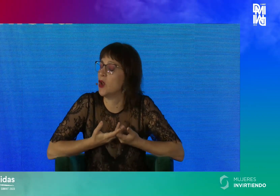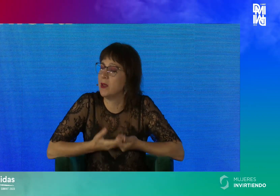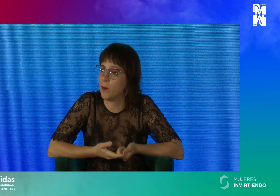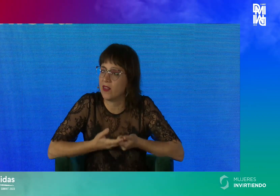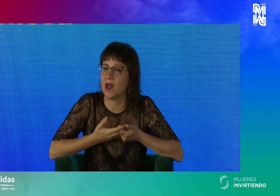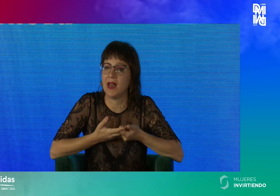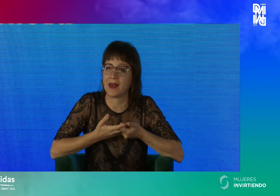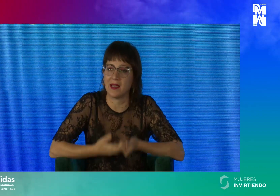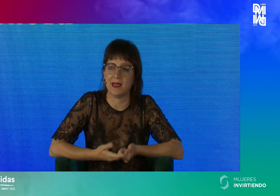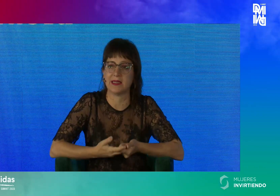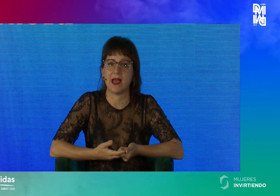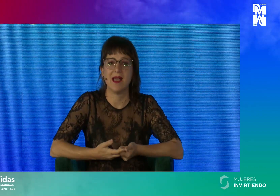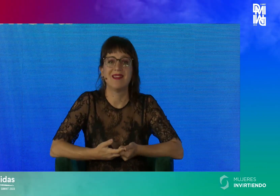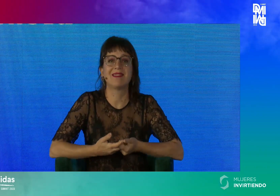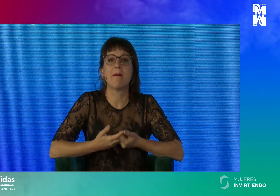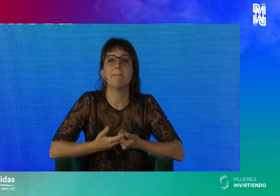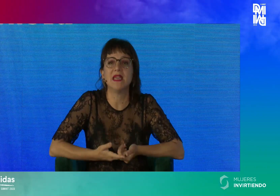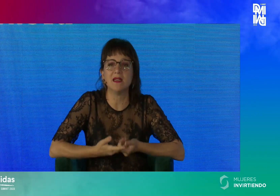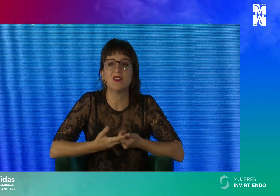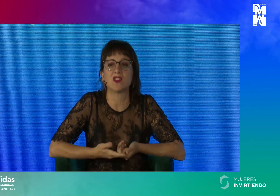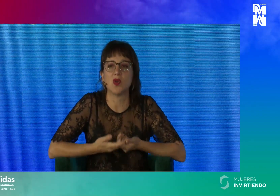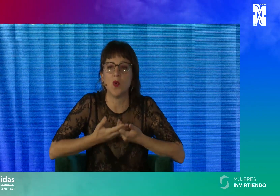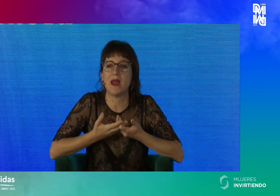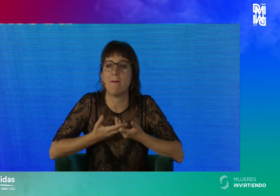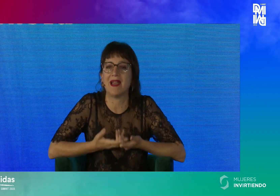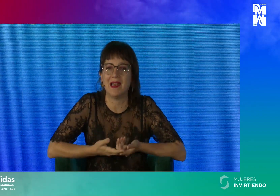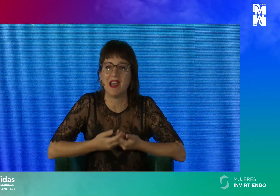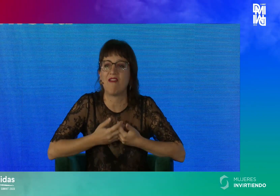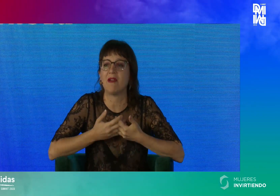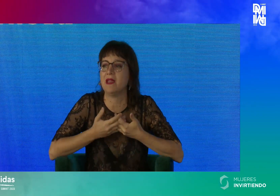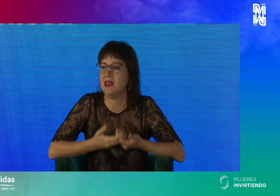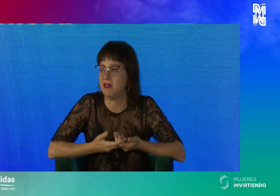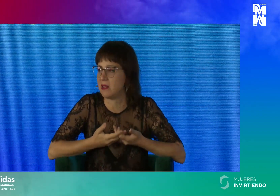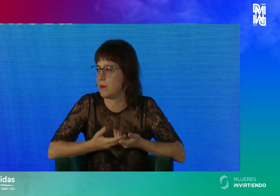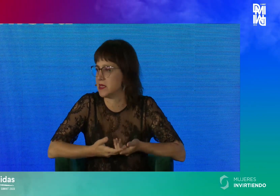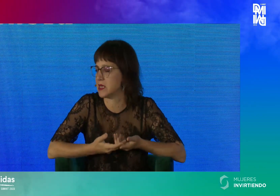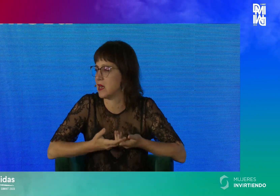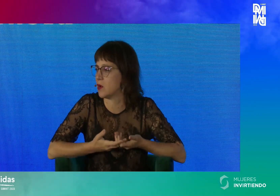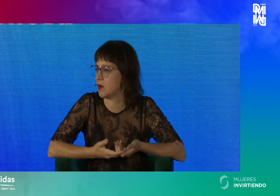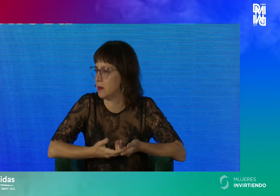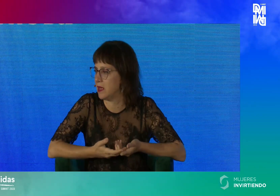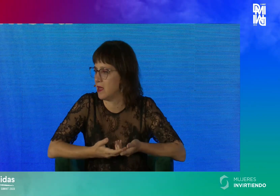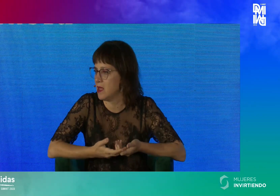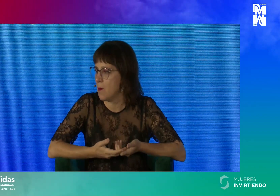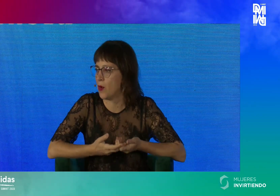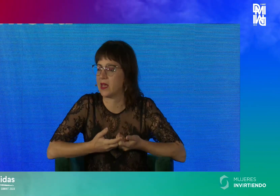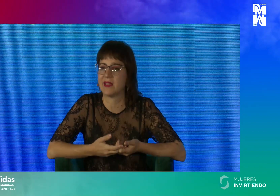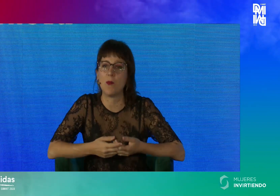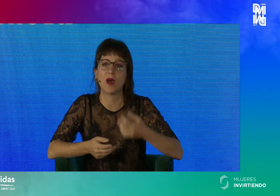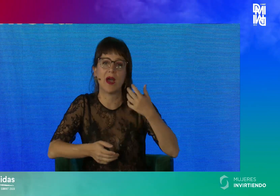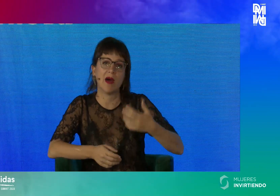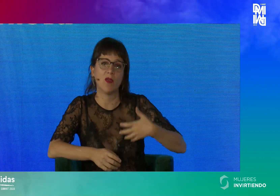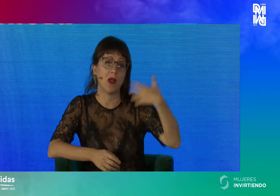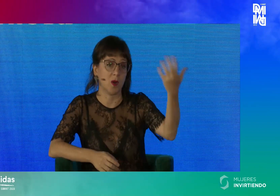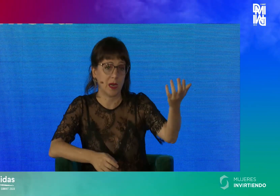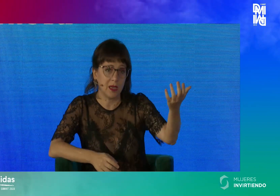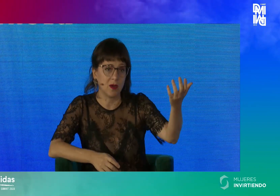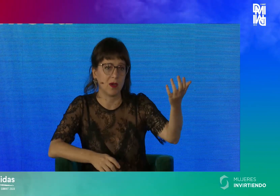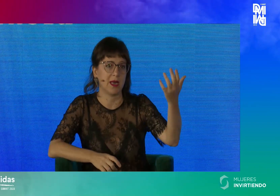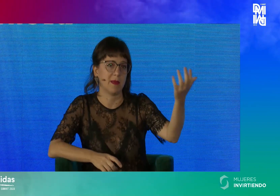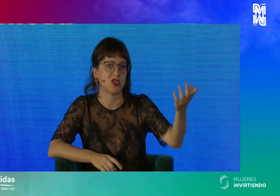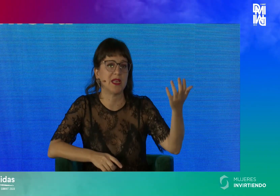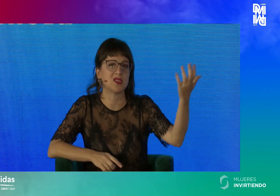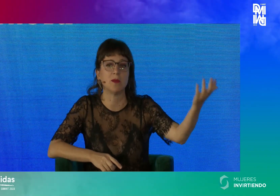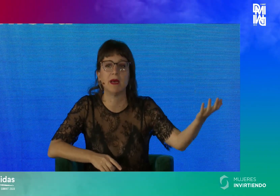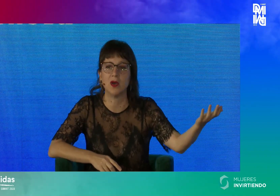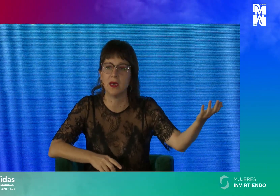es que los impuestos a la riqueza también son una manera feminista de pensar la economía. Porque estamos grabando a los ricos, que